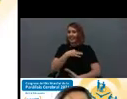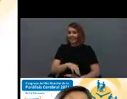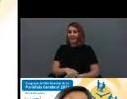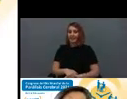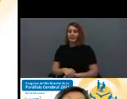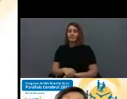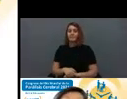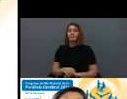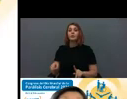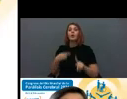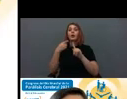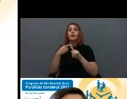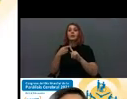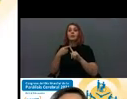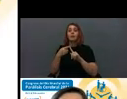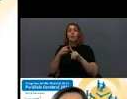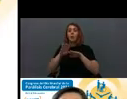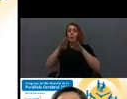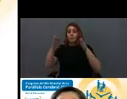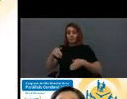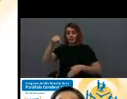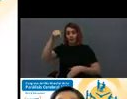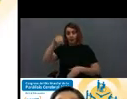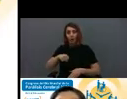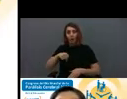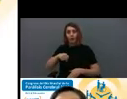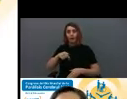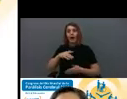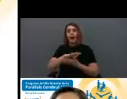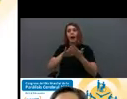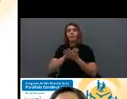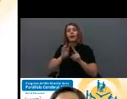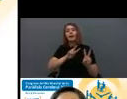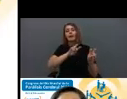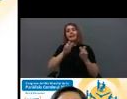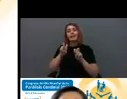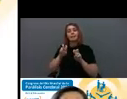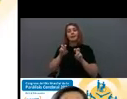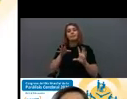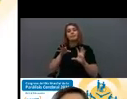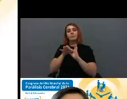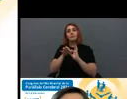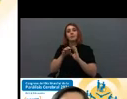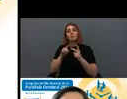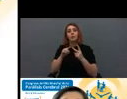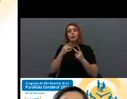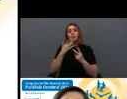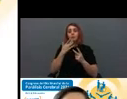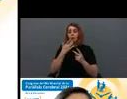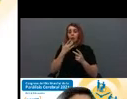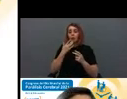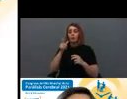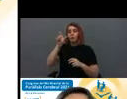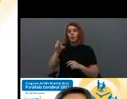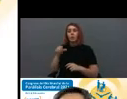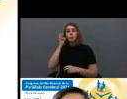Y para ello, de alguna manera, la mesa de hoy se van a abordar cuestiones que tienen que ver como qué ha supuesto cuidar para las